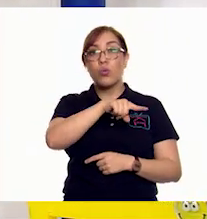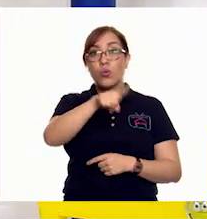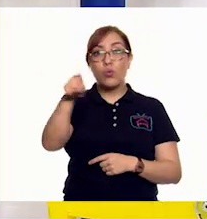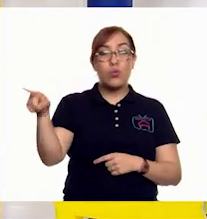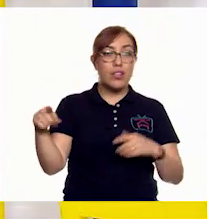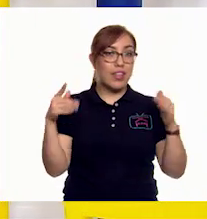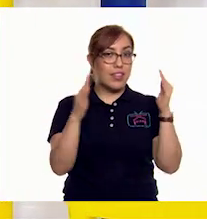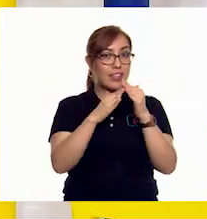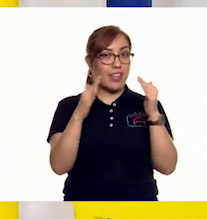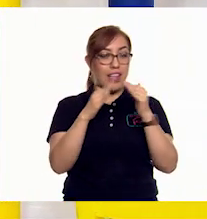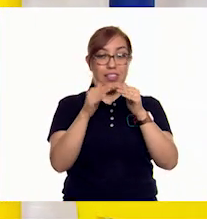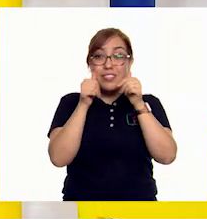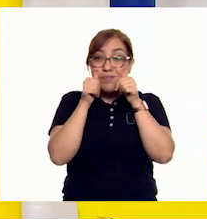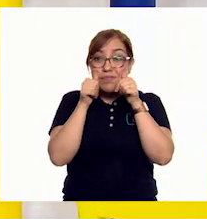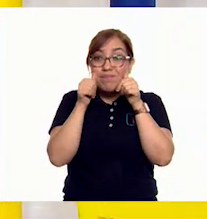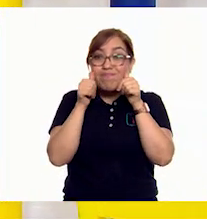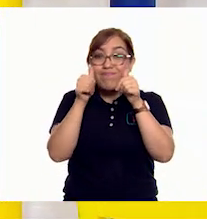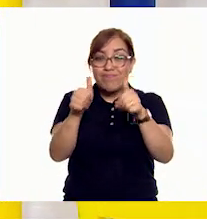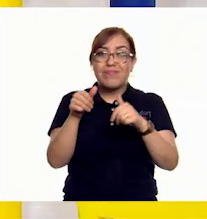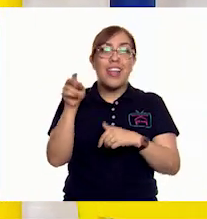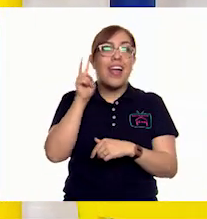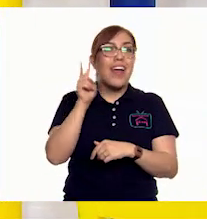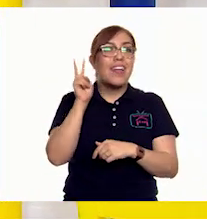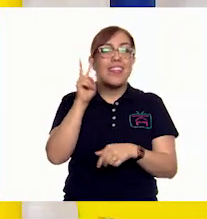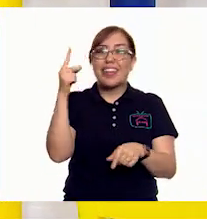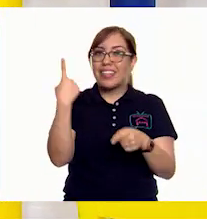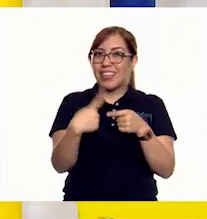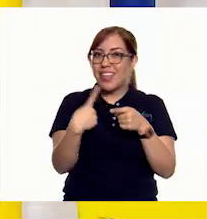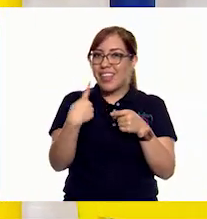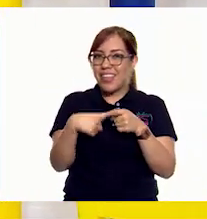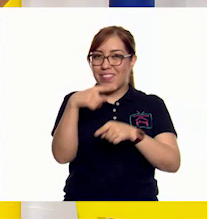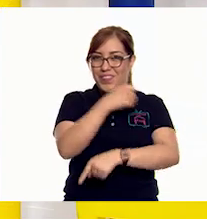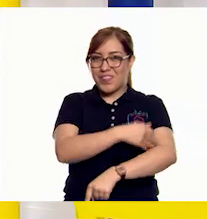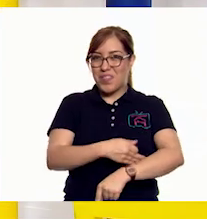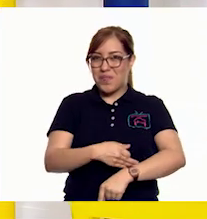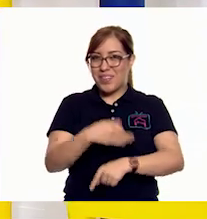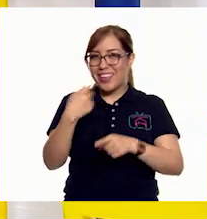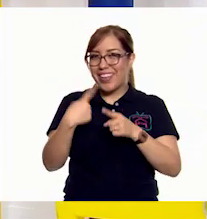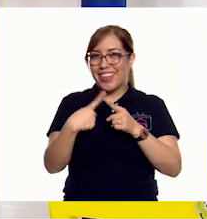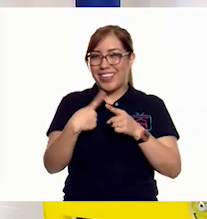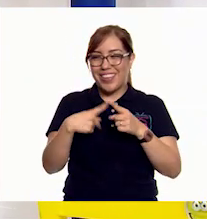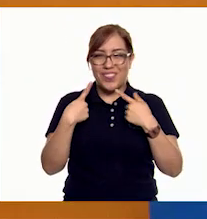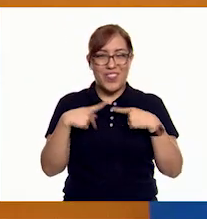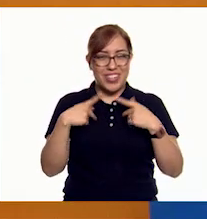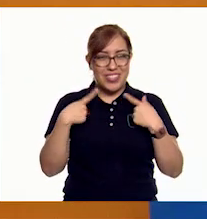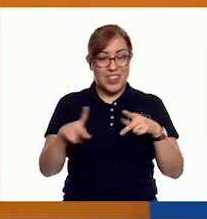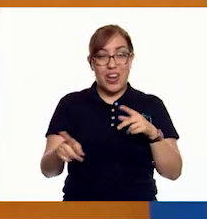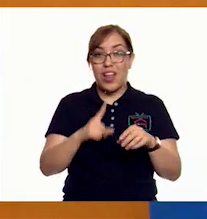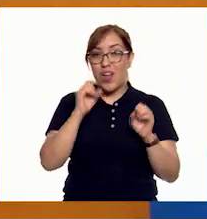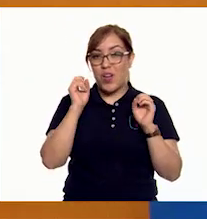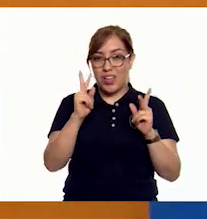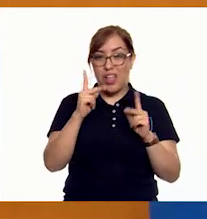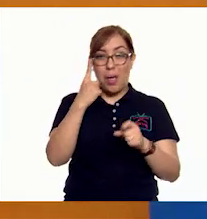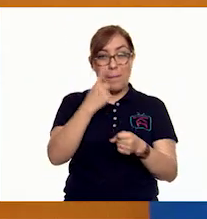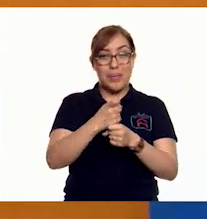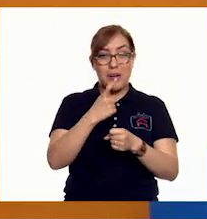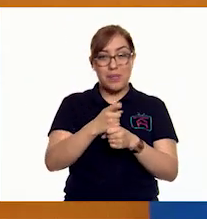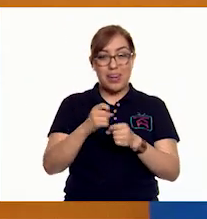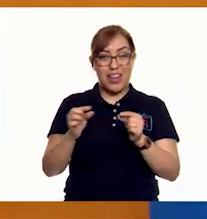muy atentos. A ver, vamos a tratar de adivinar de qué nos está hablando la maestra Leni. Muy bien. La primer tarjeta que